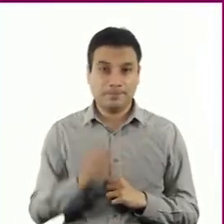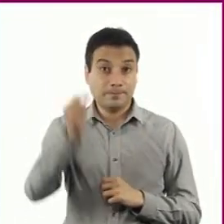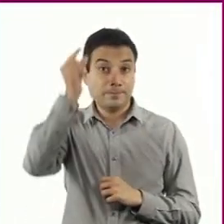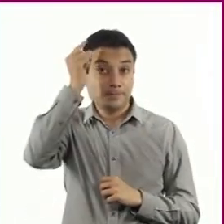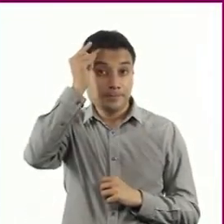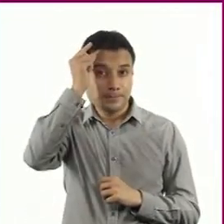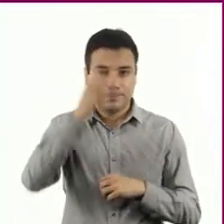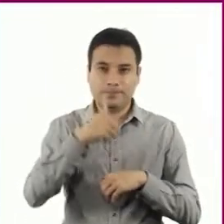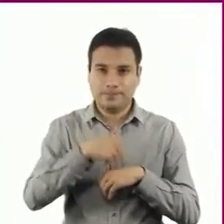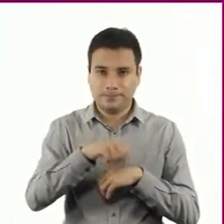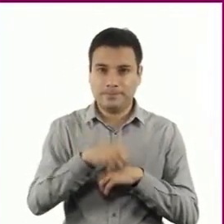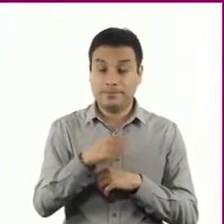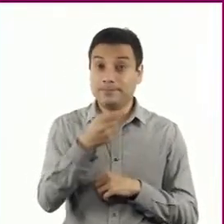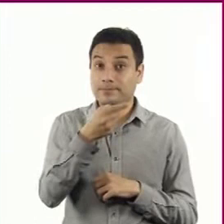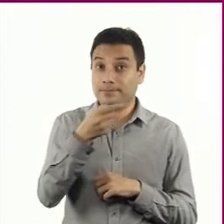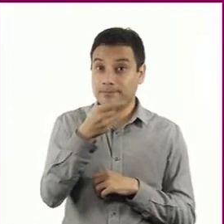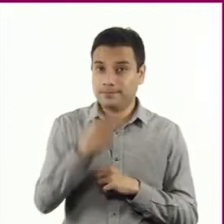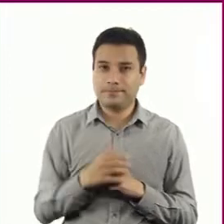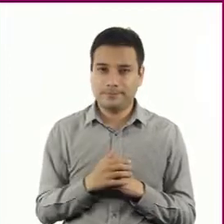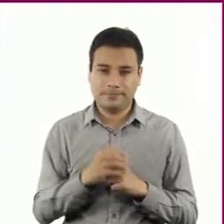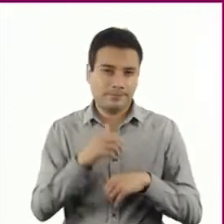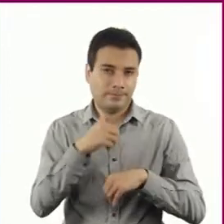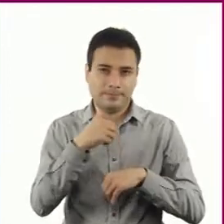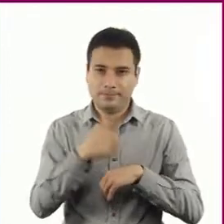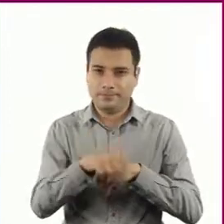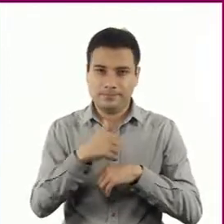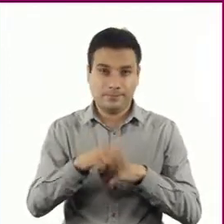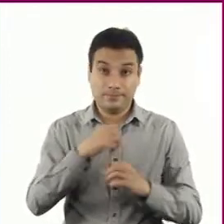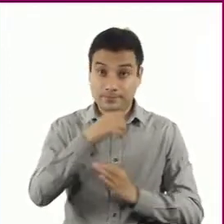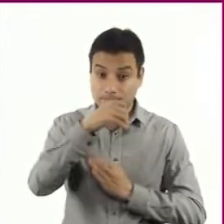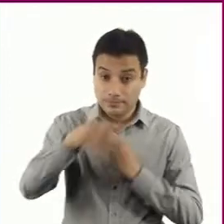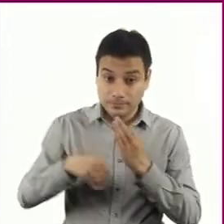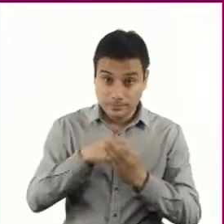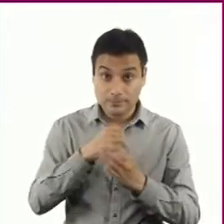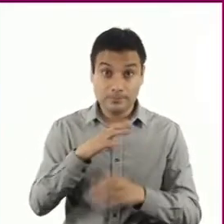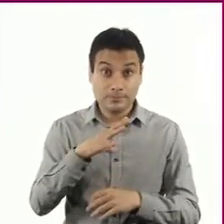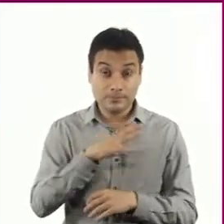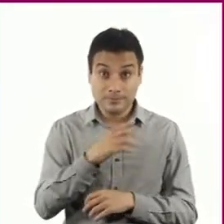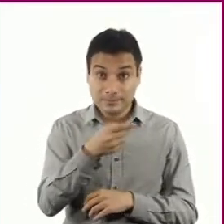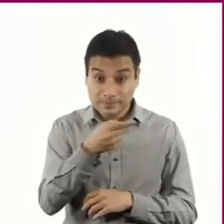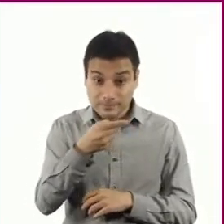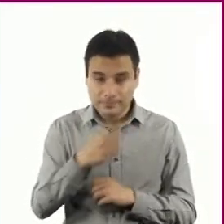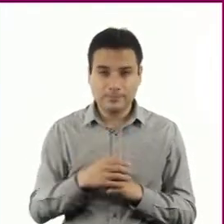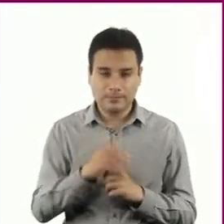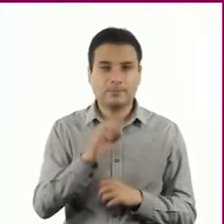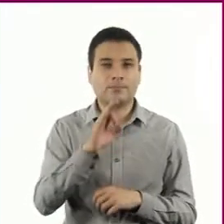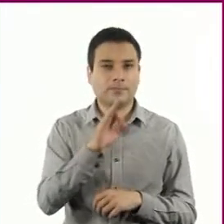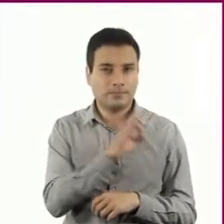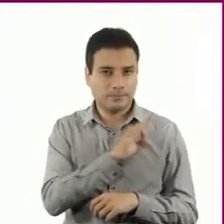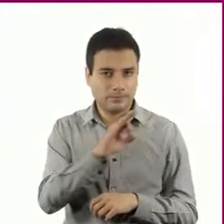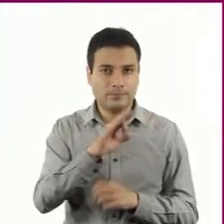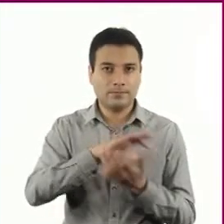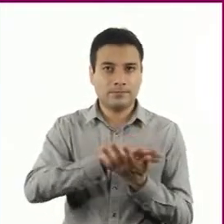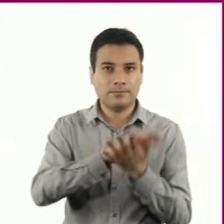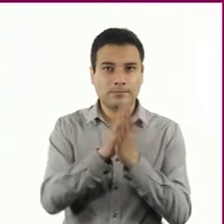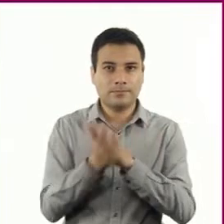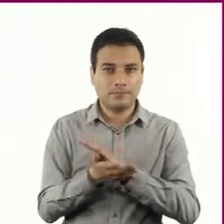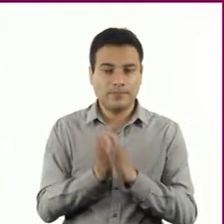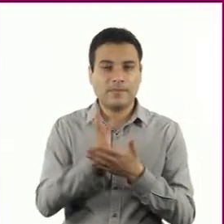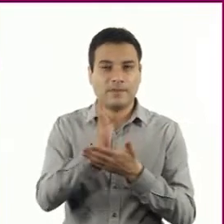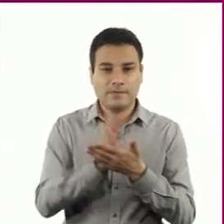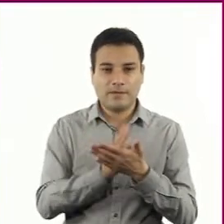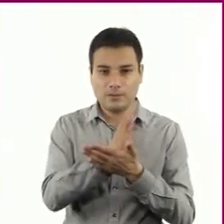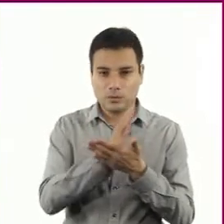negativo. Sabemos que todo número con exponente negativo se puede representar como una fracción con un numerador 1